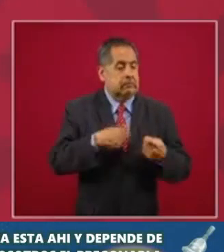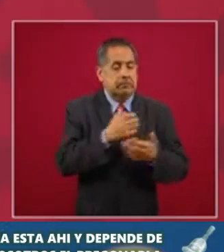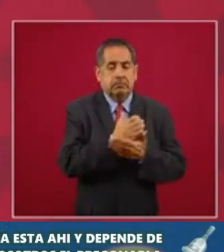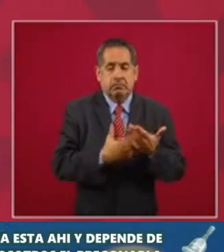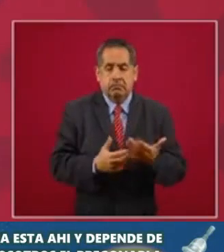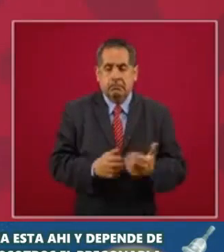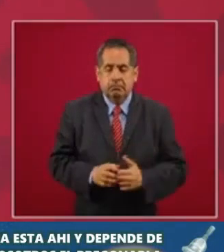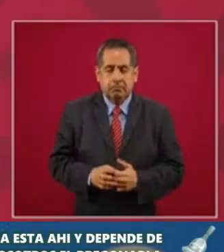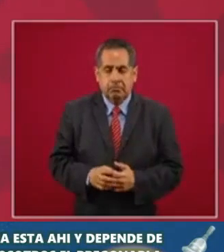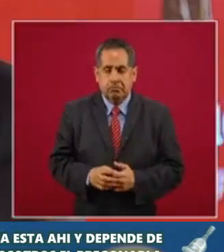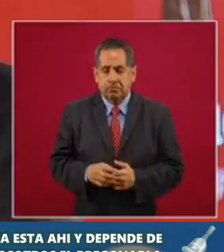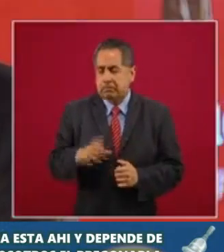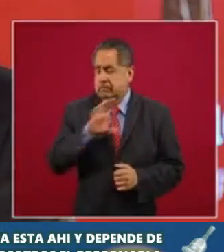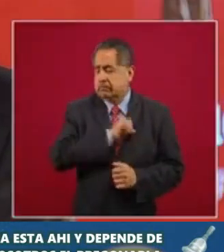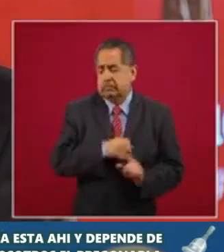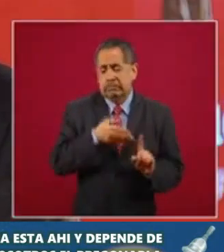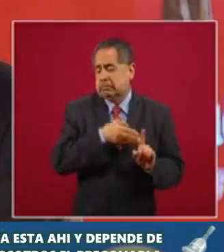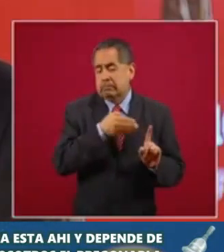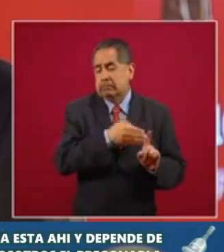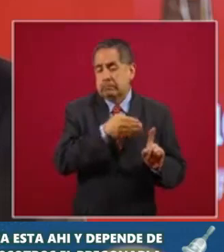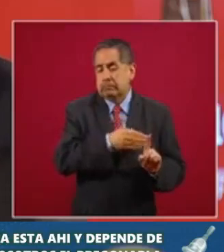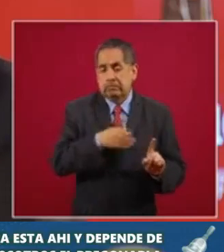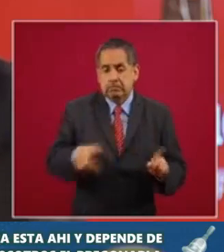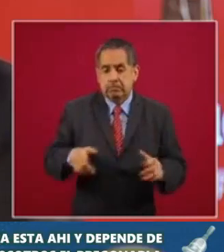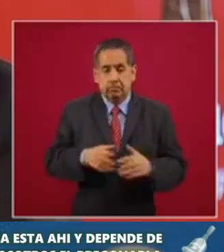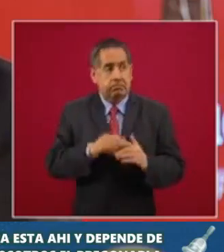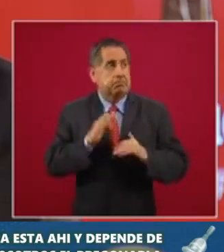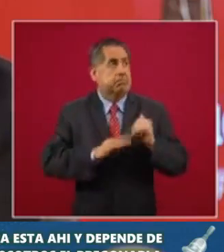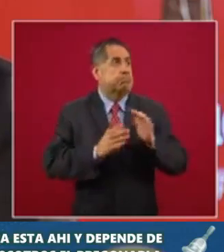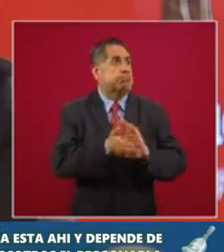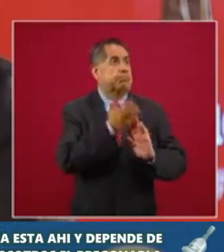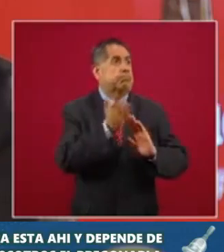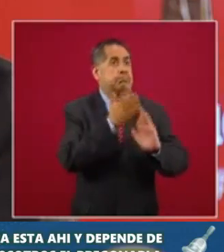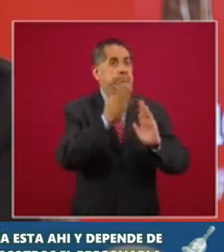la favorita en construcción